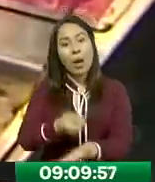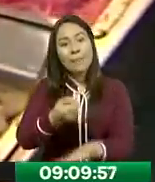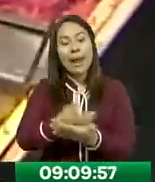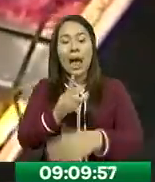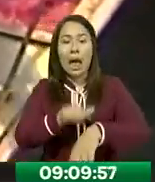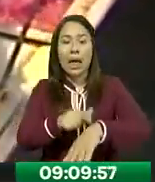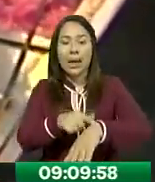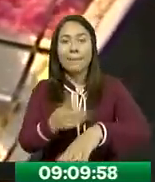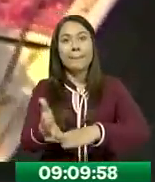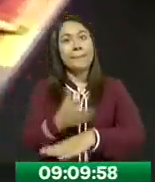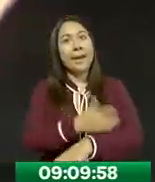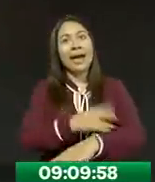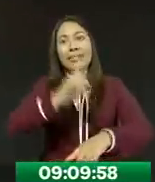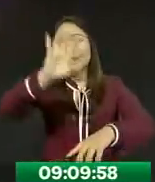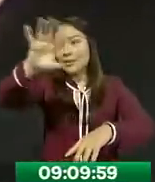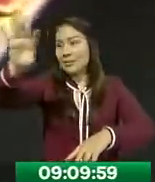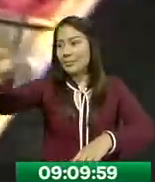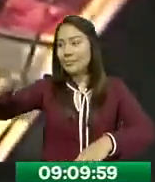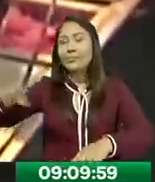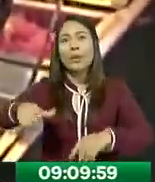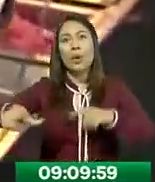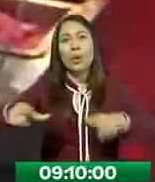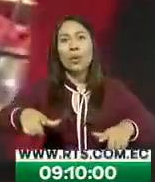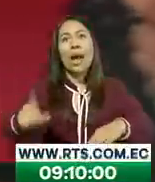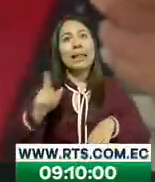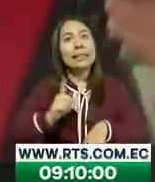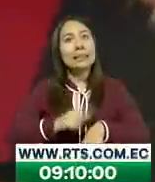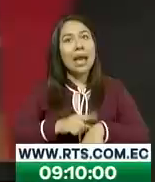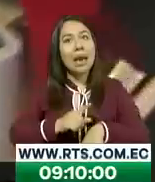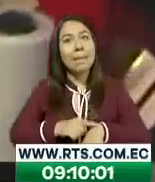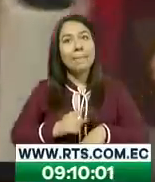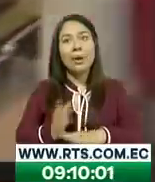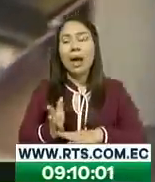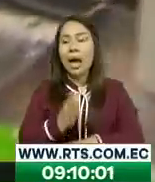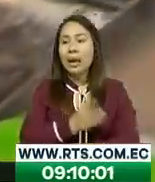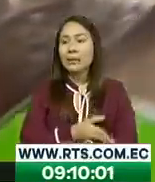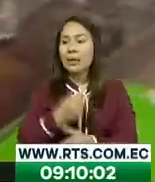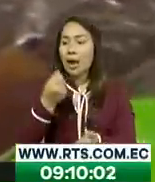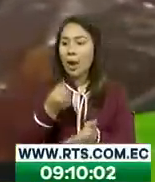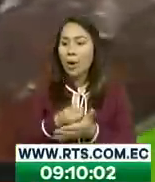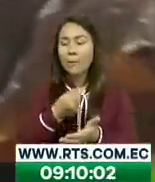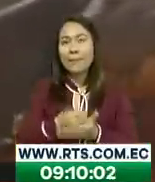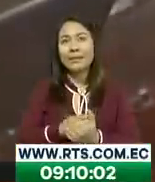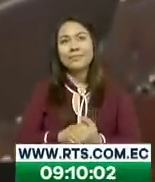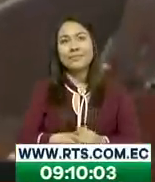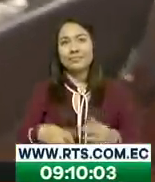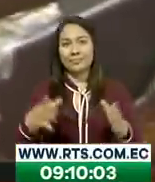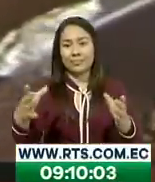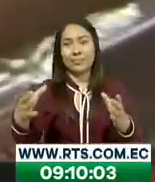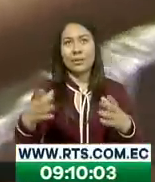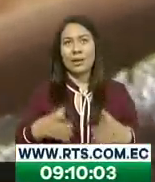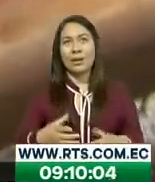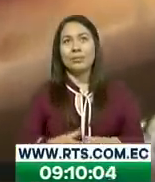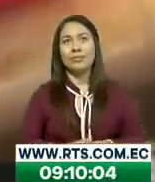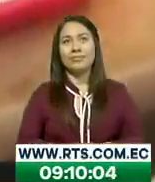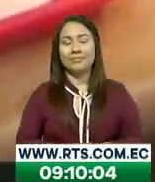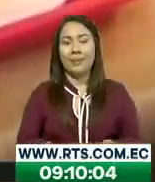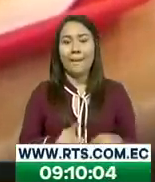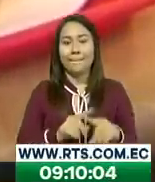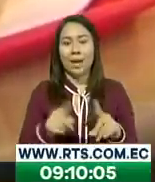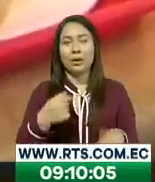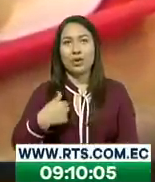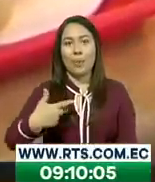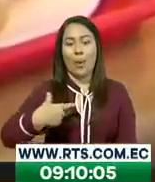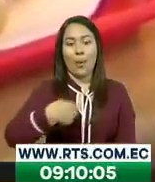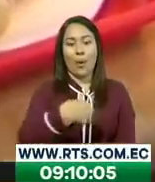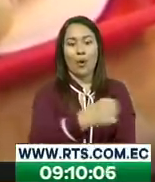En Guayaquil existen algunos puntos, pero comprarlo con tiempo es la mejor opción. Caballero, preste para acá esta bandejita, pero me voy